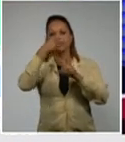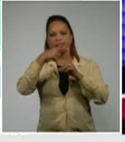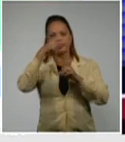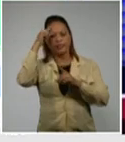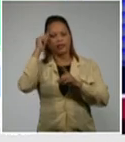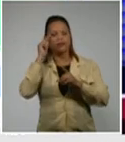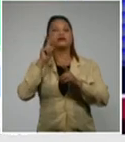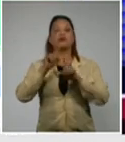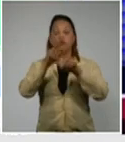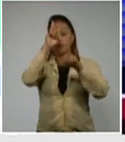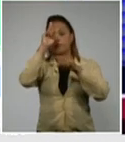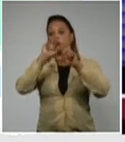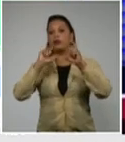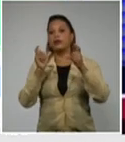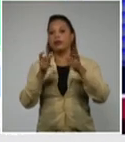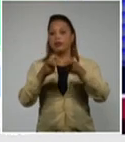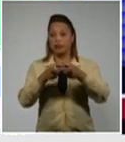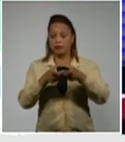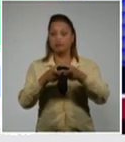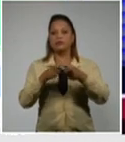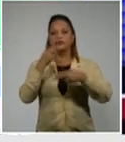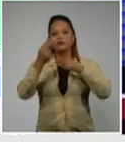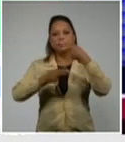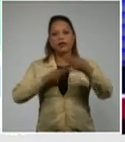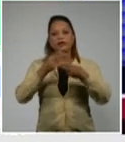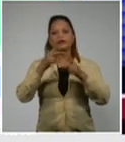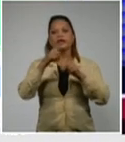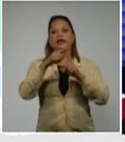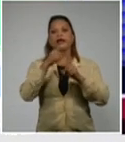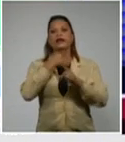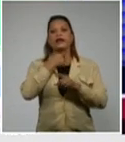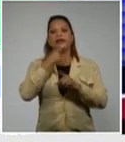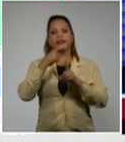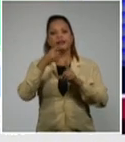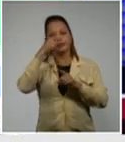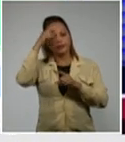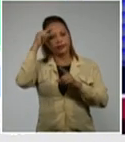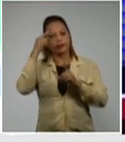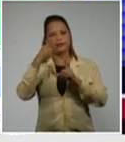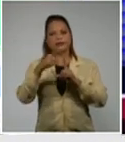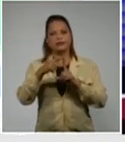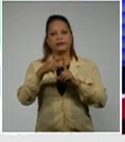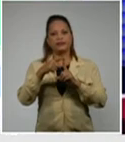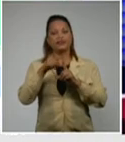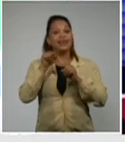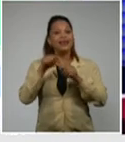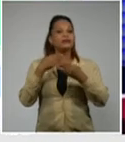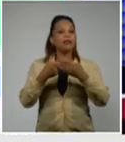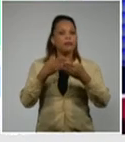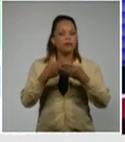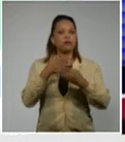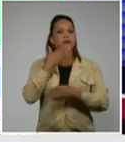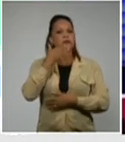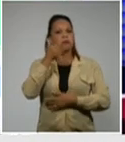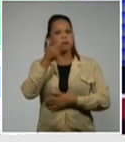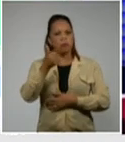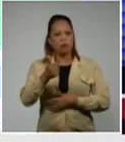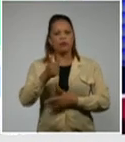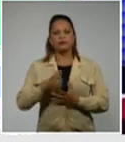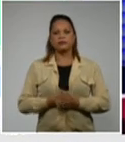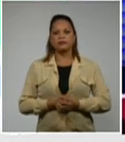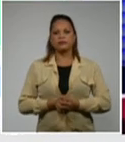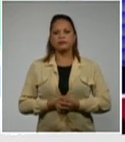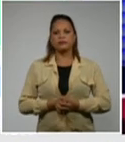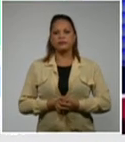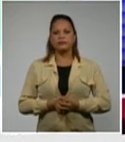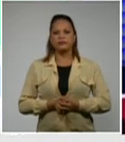país, pues se le hace esta prueba que además es muy efectiva cuando hay sintomatología. En este